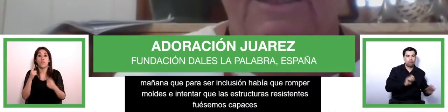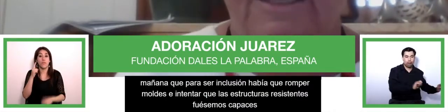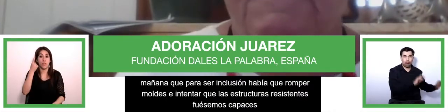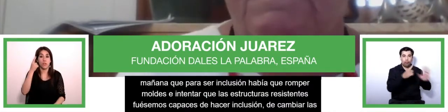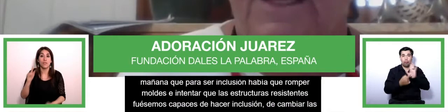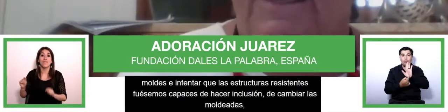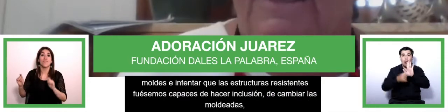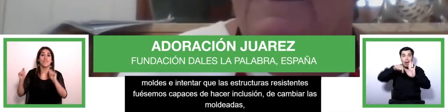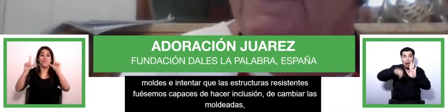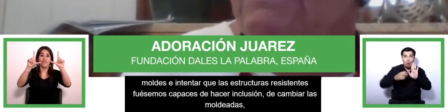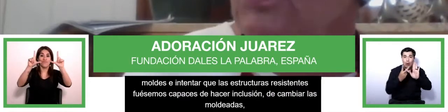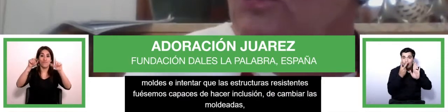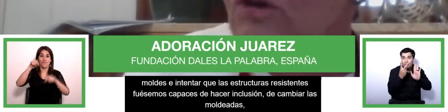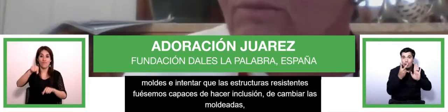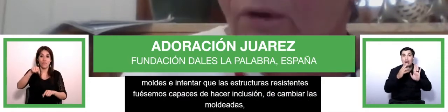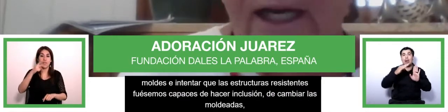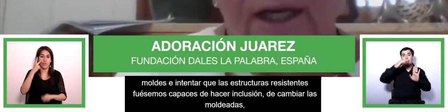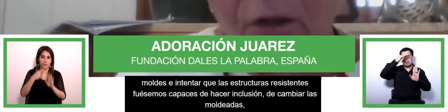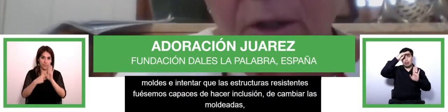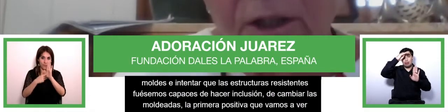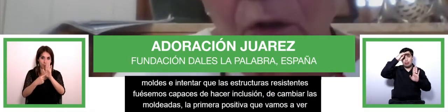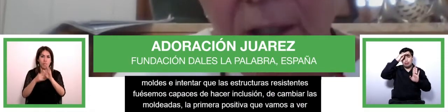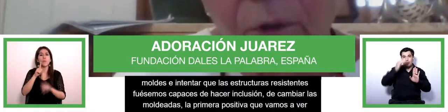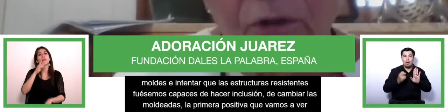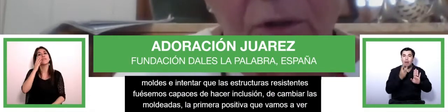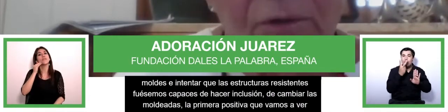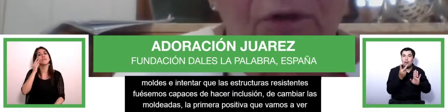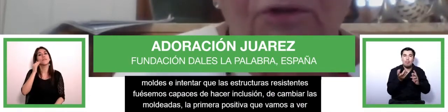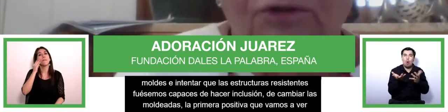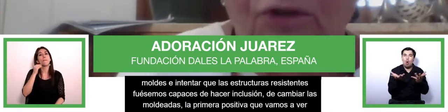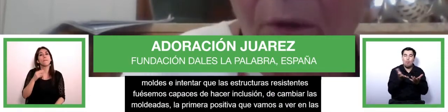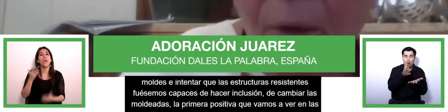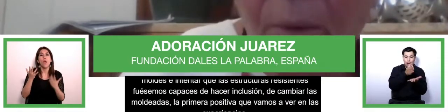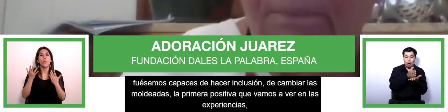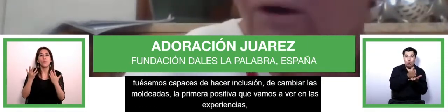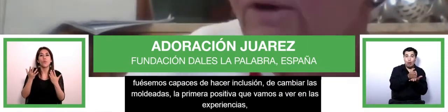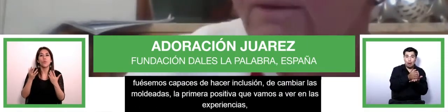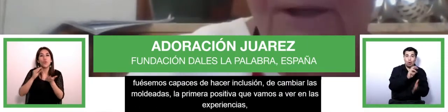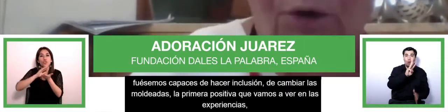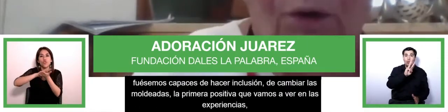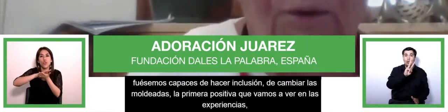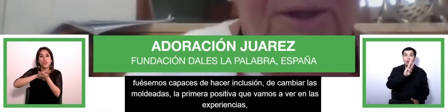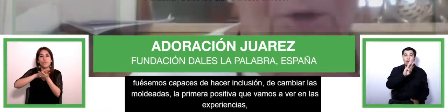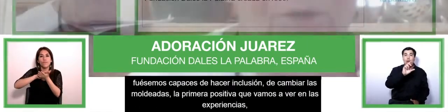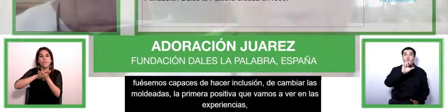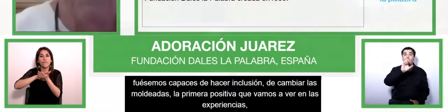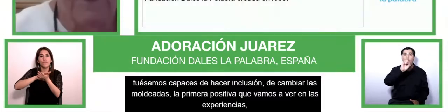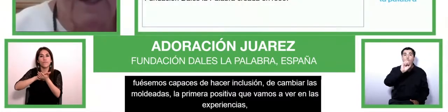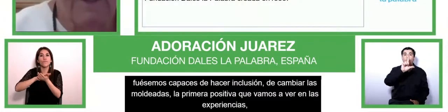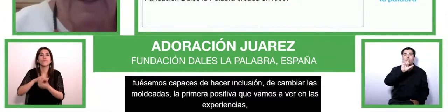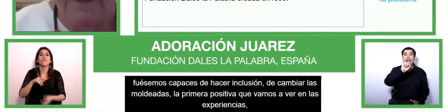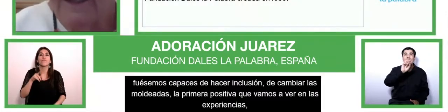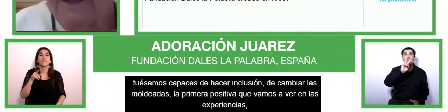nuestra experiencia, vemos cómo el Colegio Tres Olivos, yo no veo mi power,